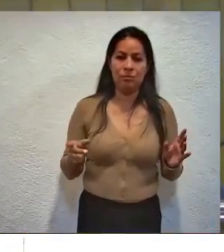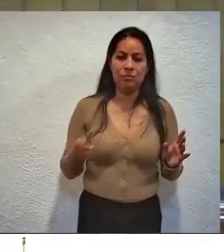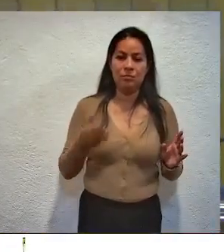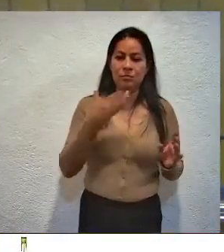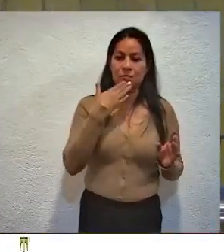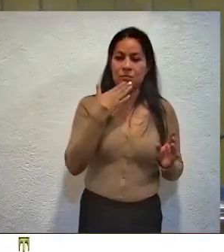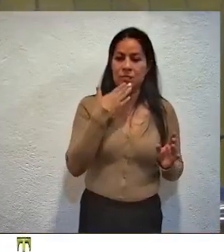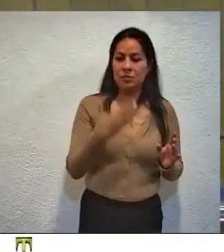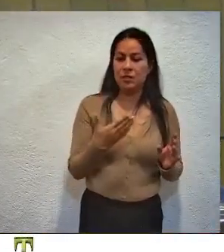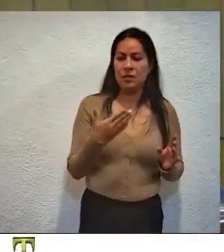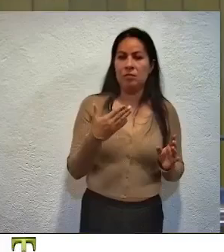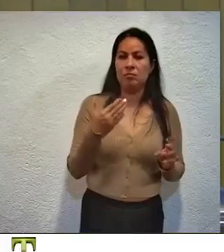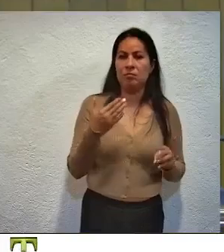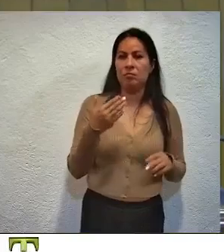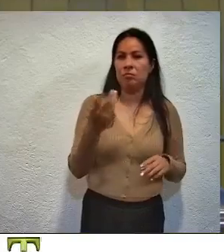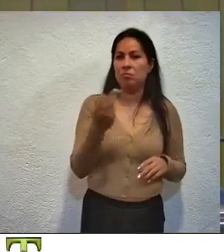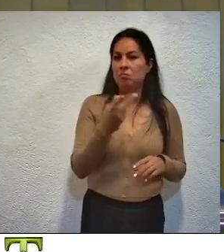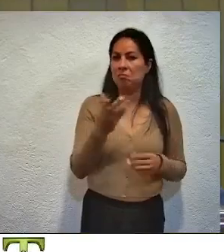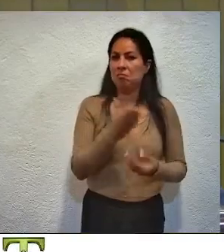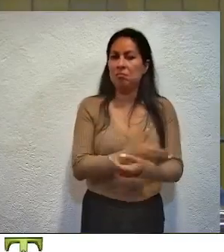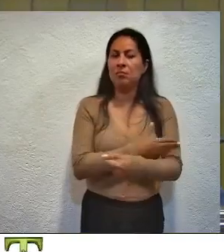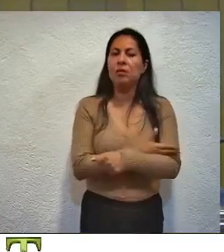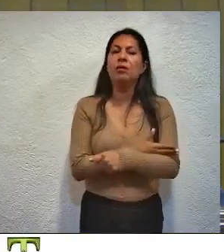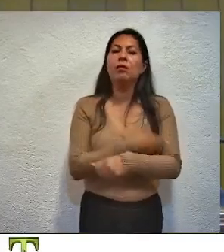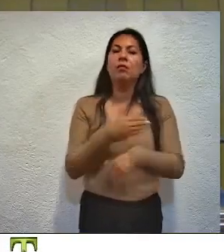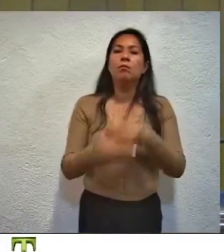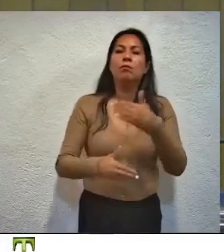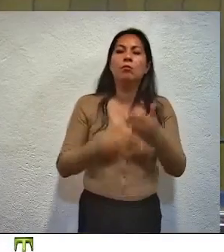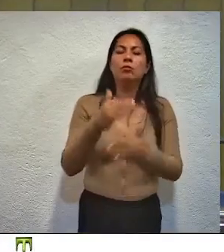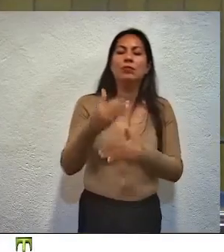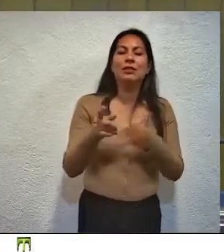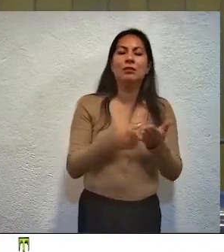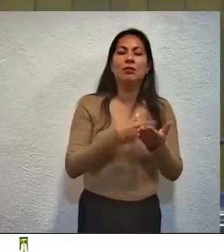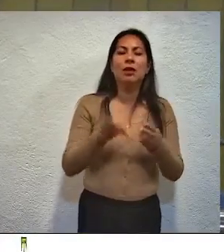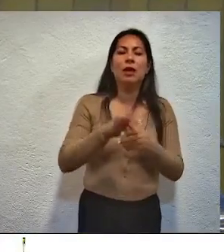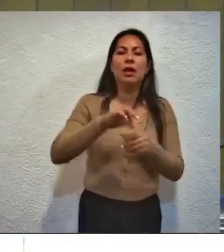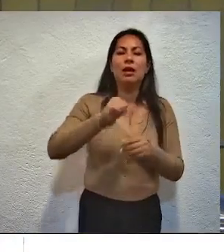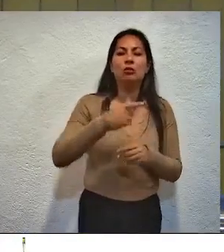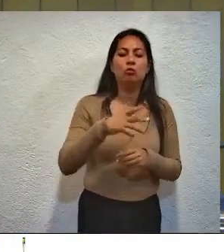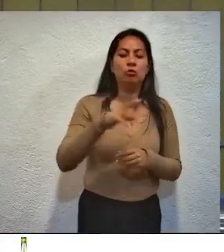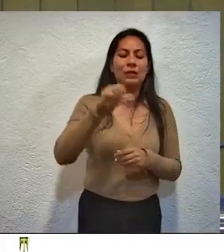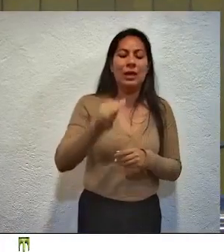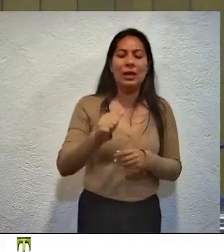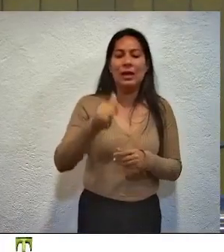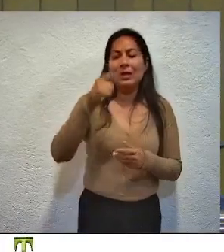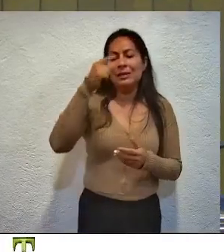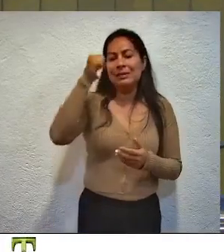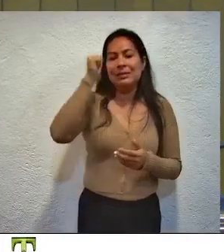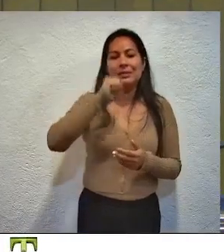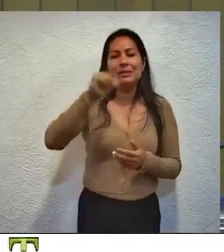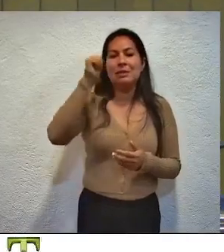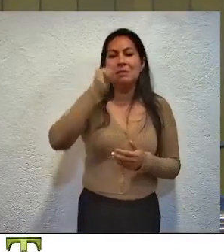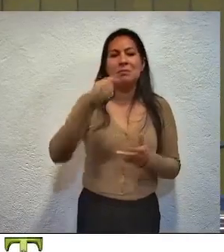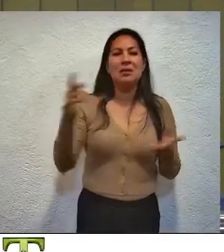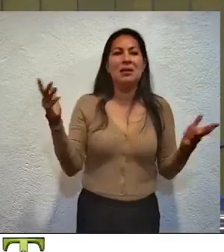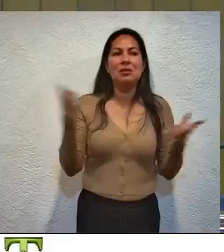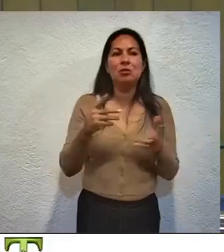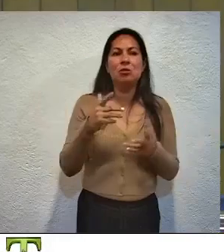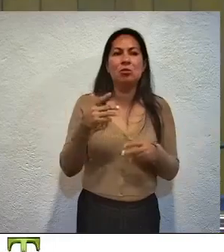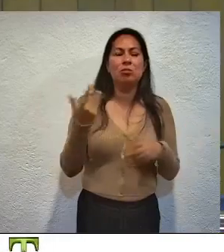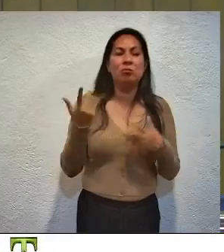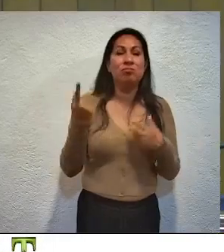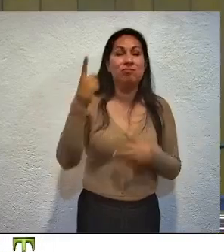acertadamente mis pares. El proceso electivo de Ayutla siempre implica un grado